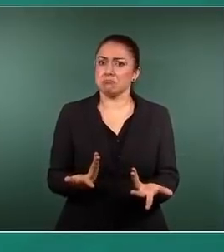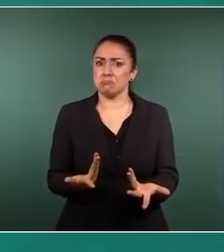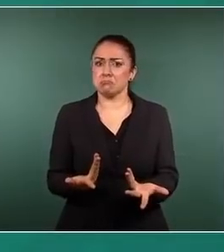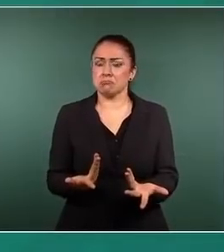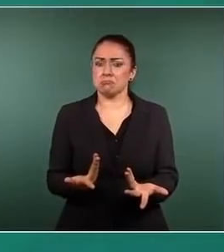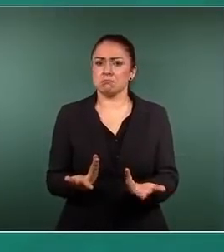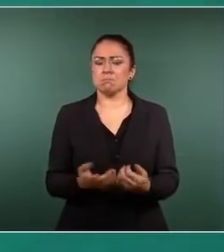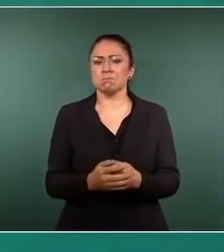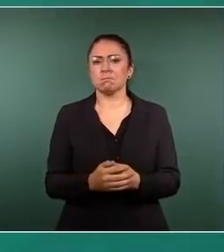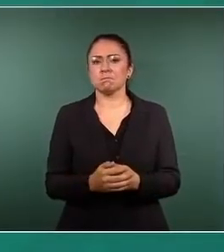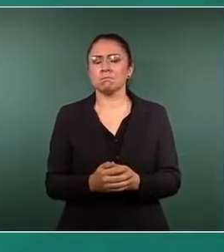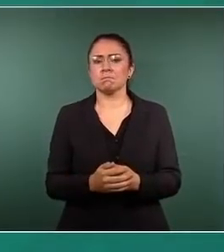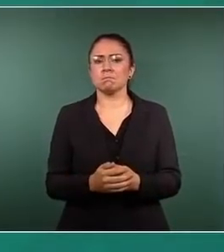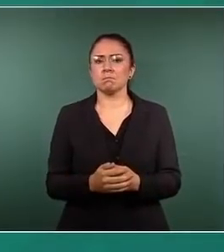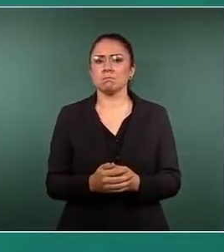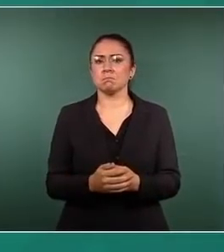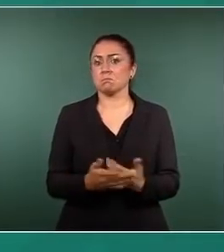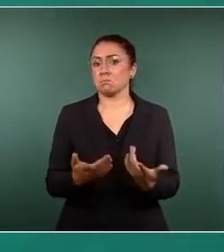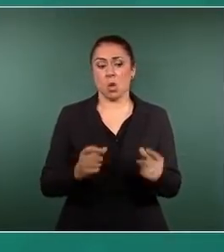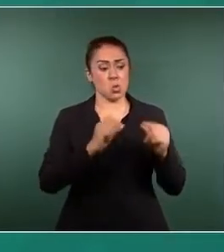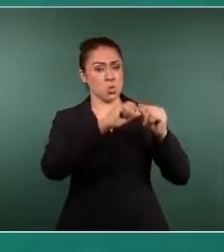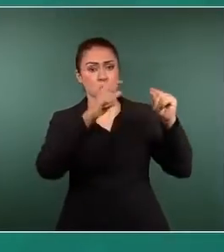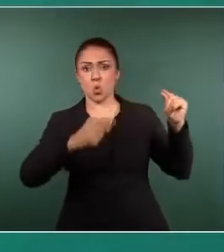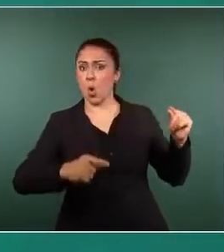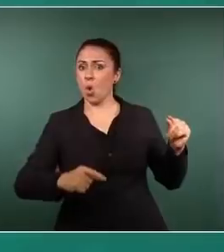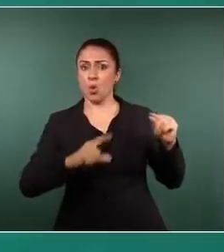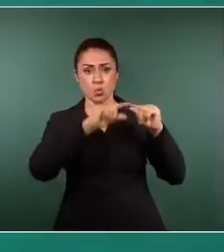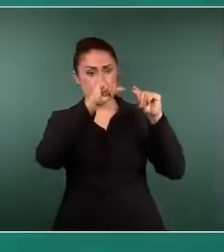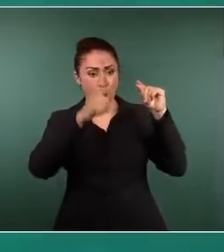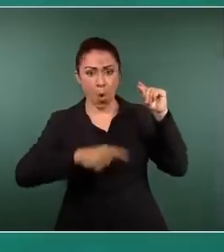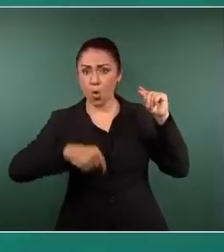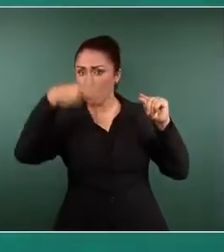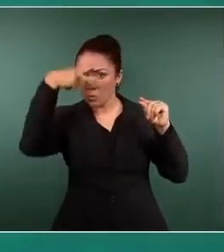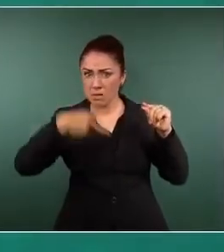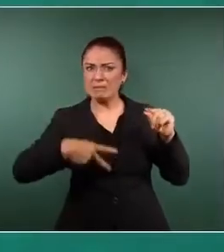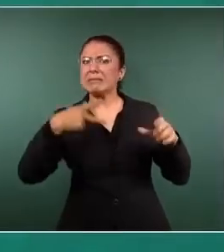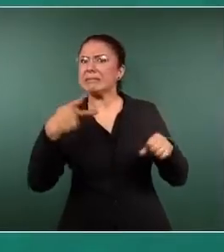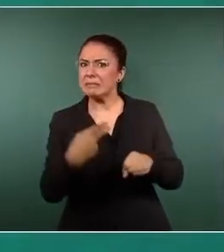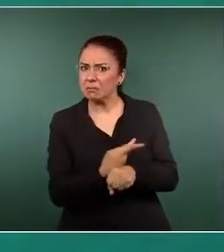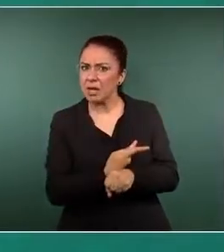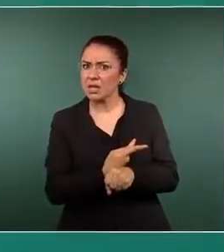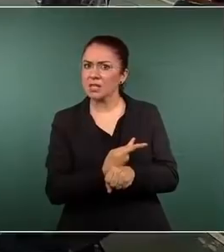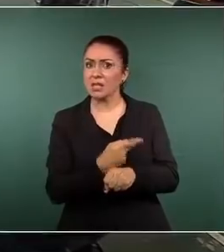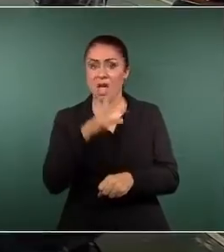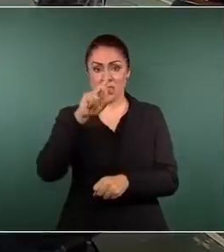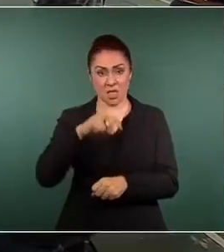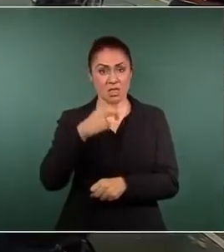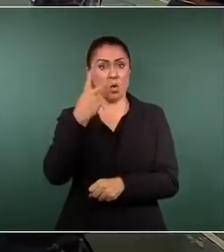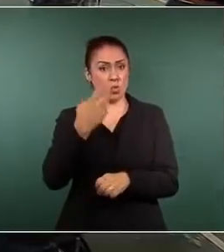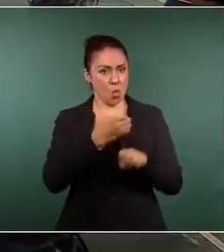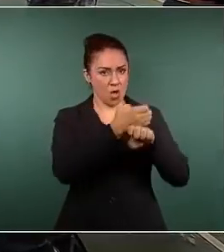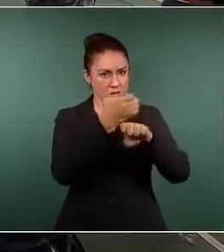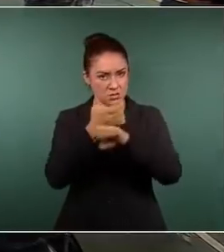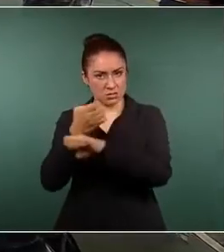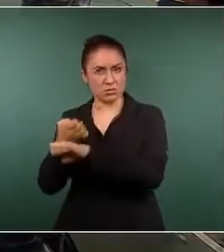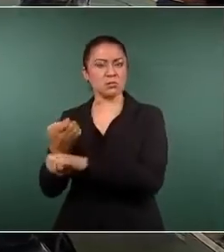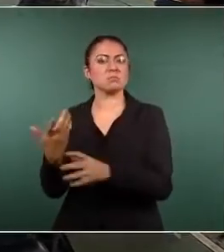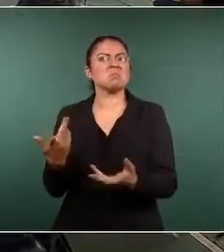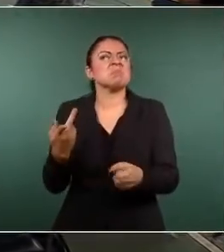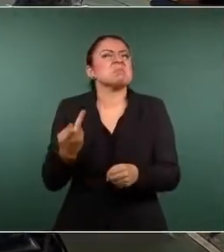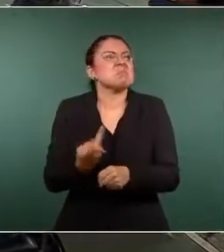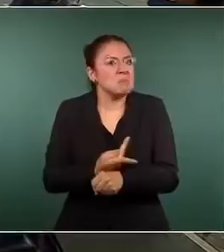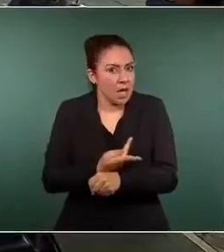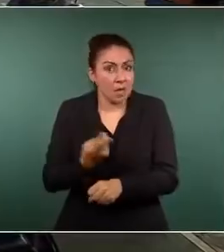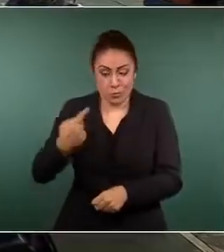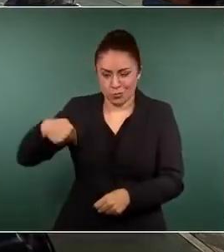nuestro territorio nacional en las 32 entidades federativas